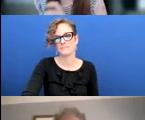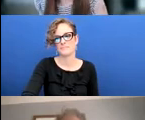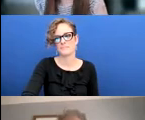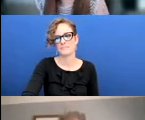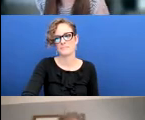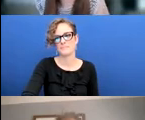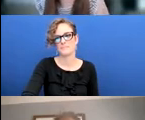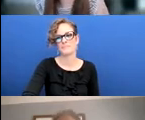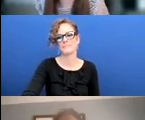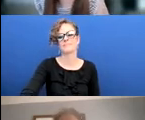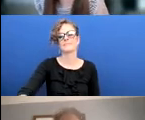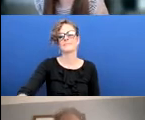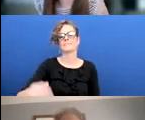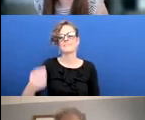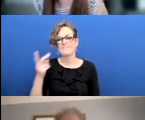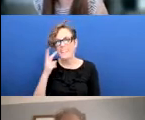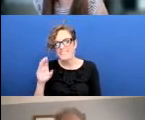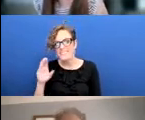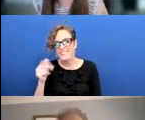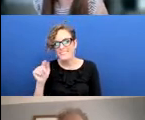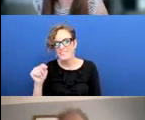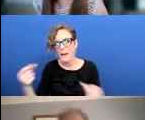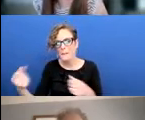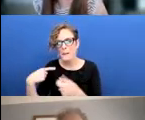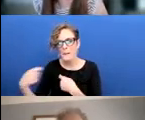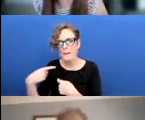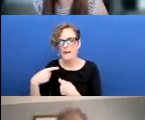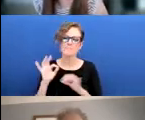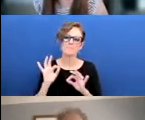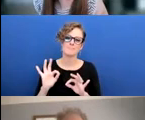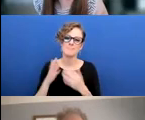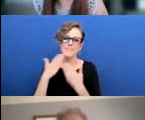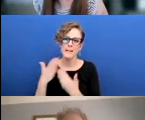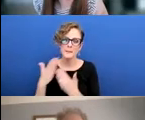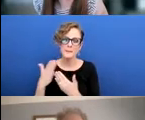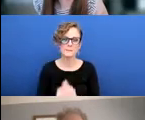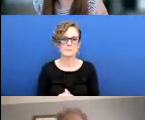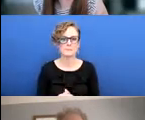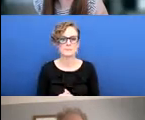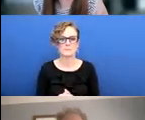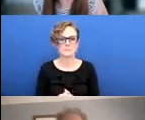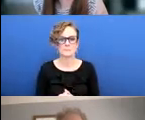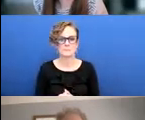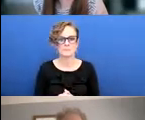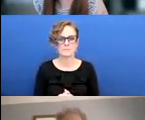And thank you everyone in the chat. Y muchas gracias por hacer llegar sus comentarios en el chat.